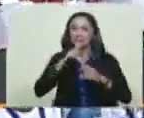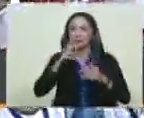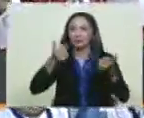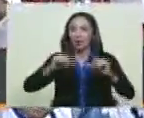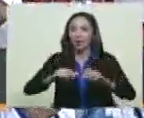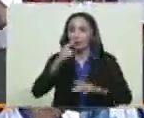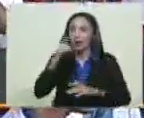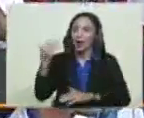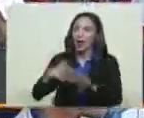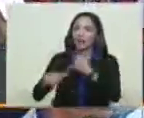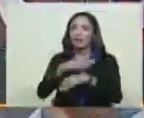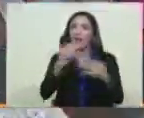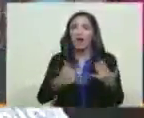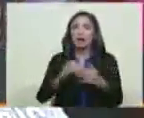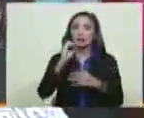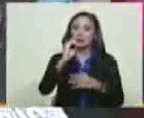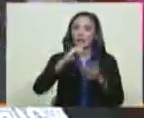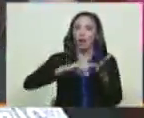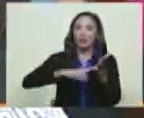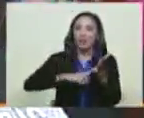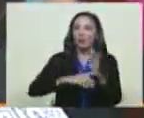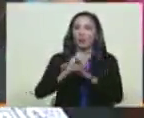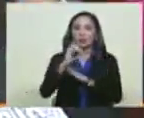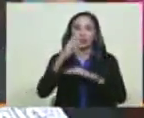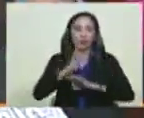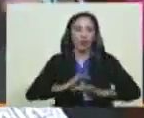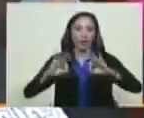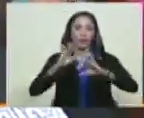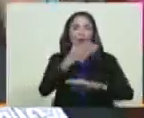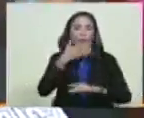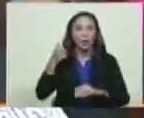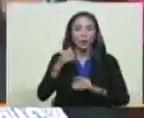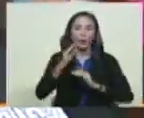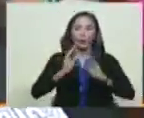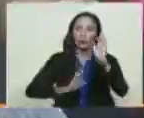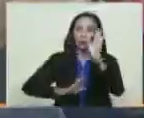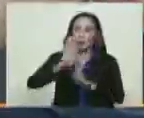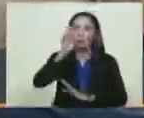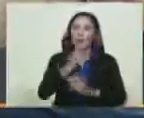fiscal cero lo cual mejora toda la economía nacional